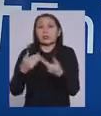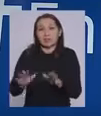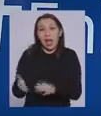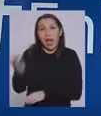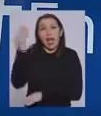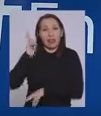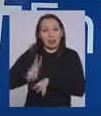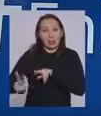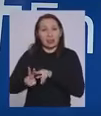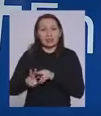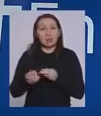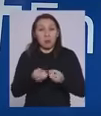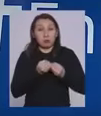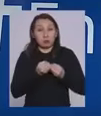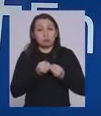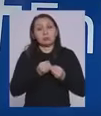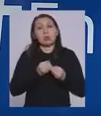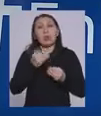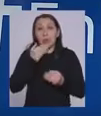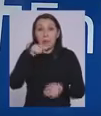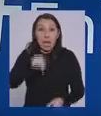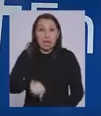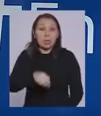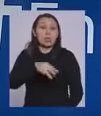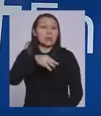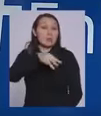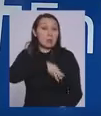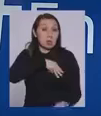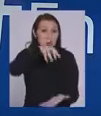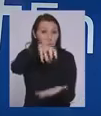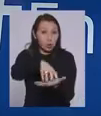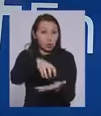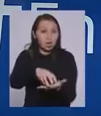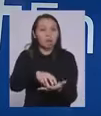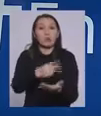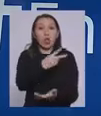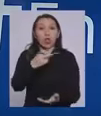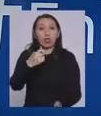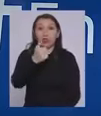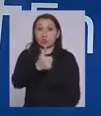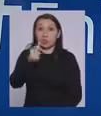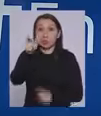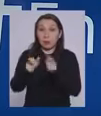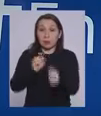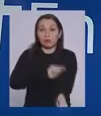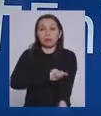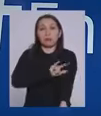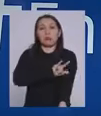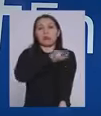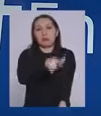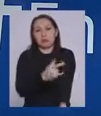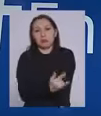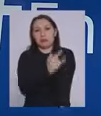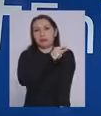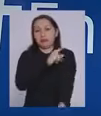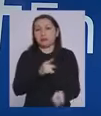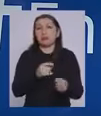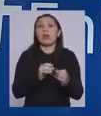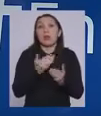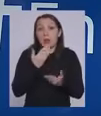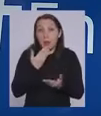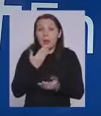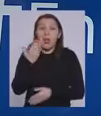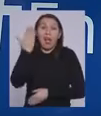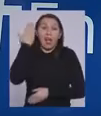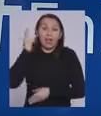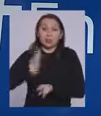hemos realizado incluso aquí en la región metropolitana, en donde trasladamos 266 pacientes hacia otras regiones, pero también lo habíamos